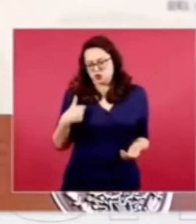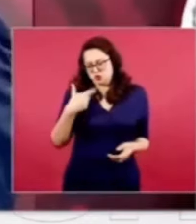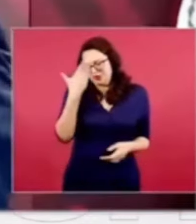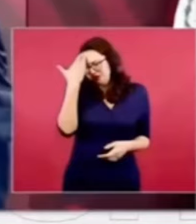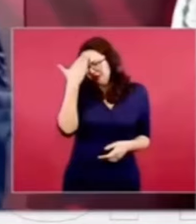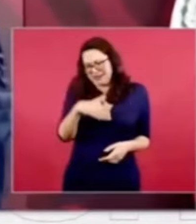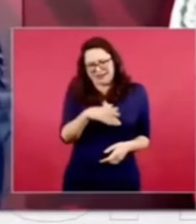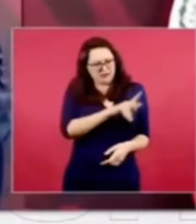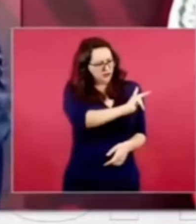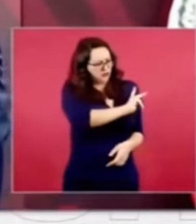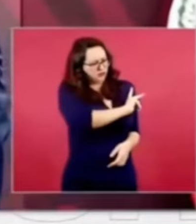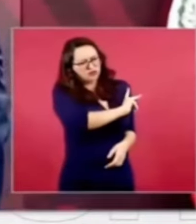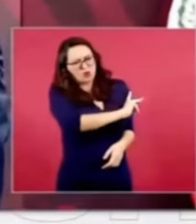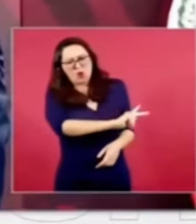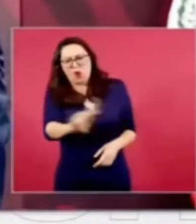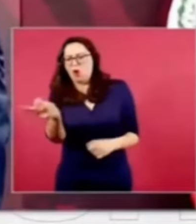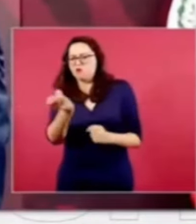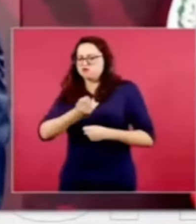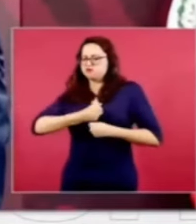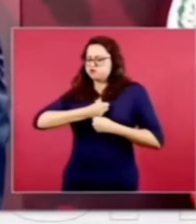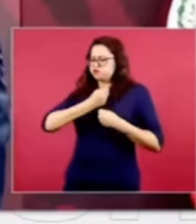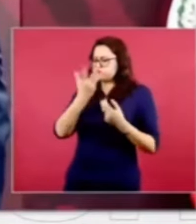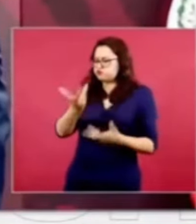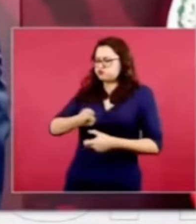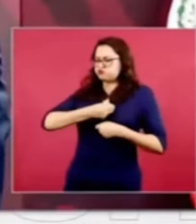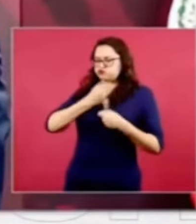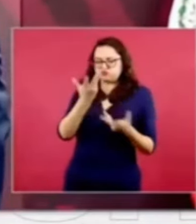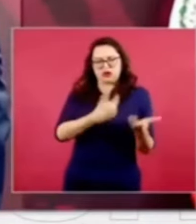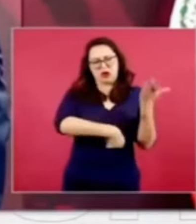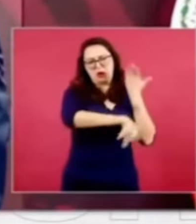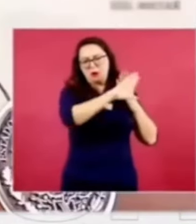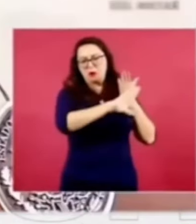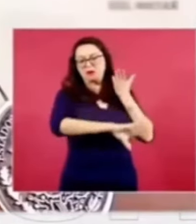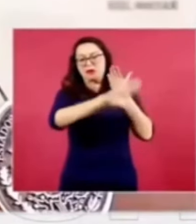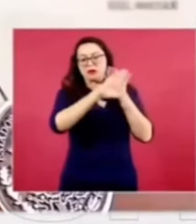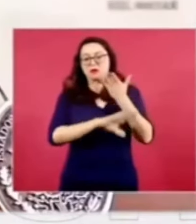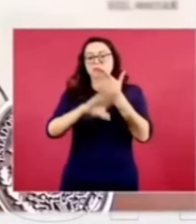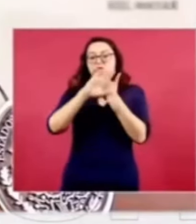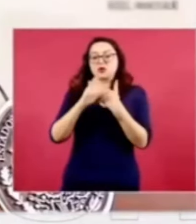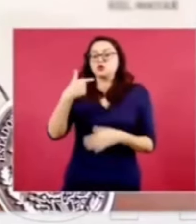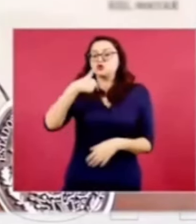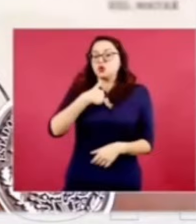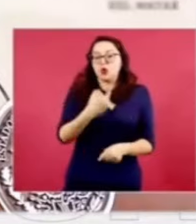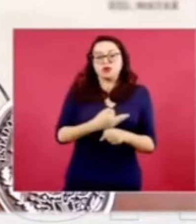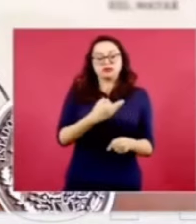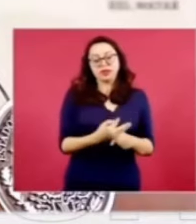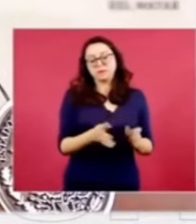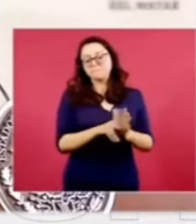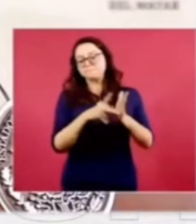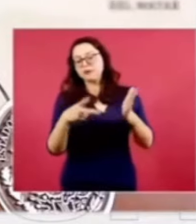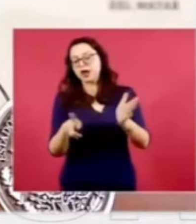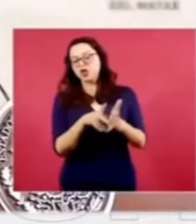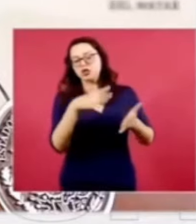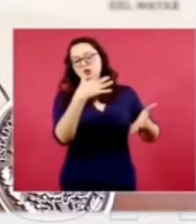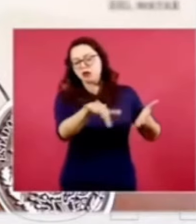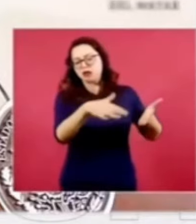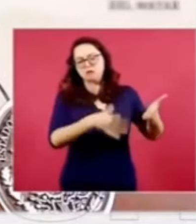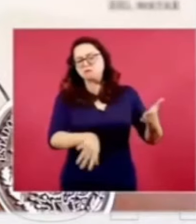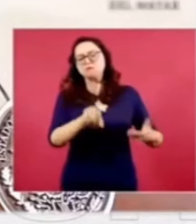también por salud mental, no los leo mucho, pero este, si lo vemos,